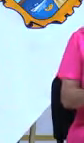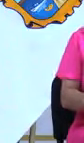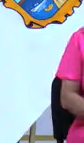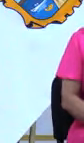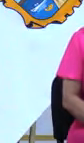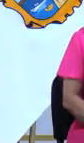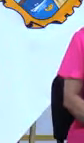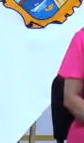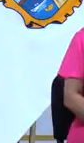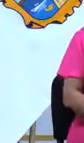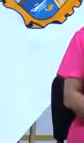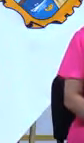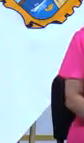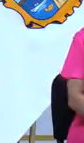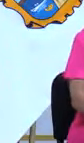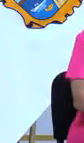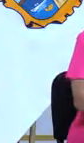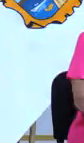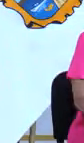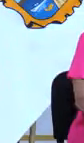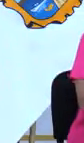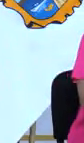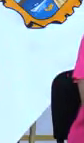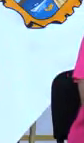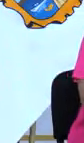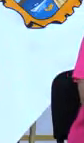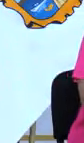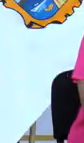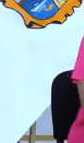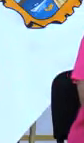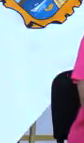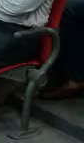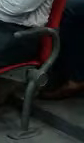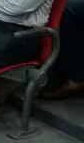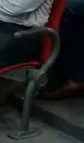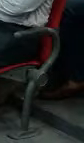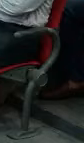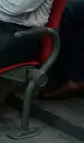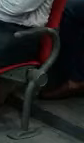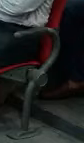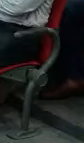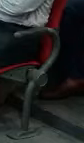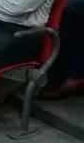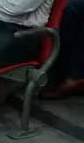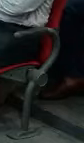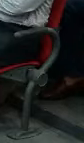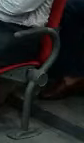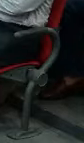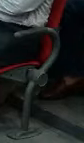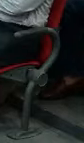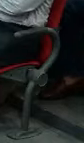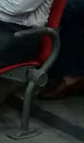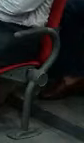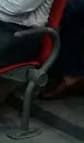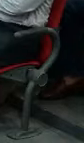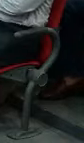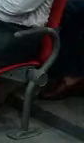las playeras. A ver, los de Cachibol, vénganse para acá, por favor. ¿O ya se fueron? Ah, no, aquí están. Vénganse, muchachos. Vénganse, por